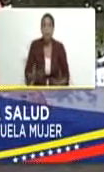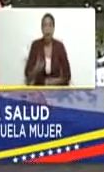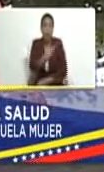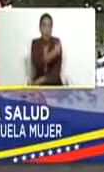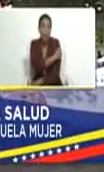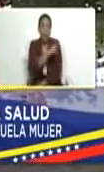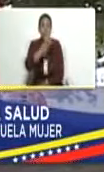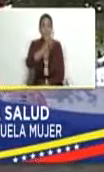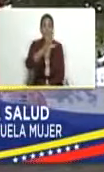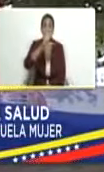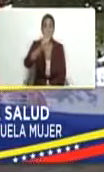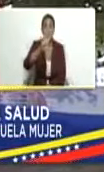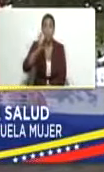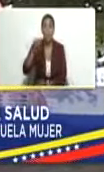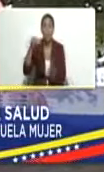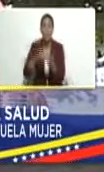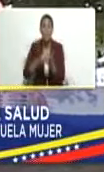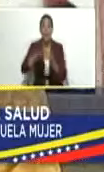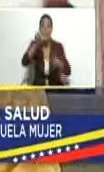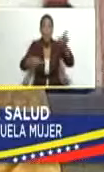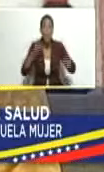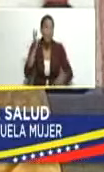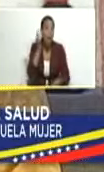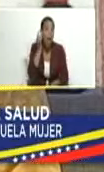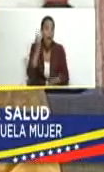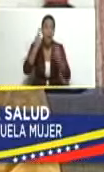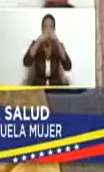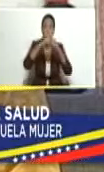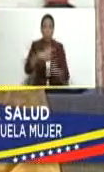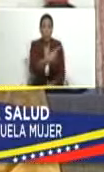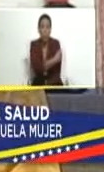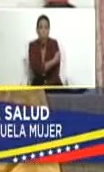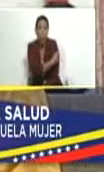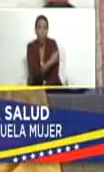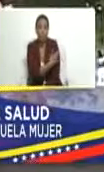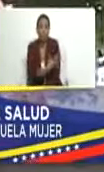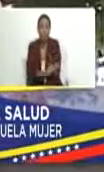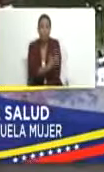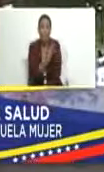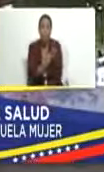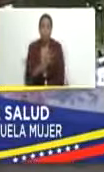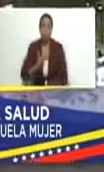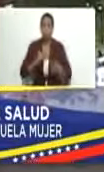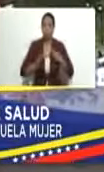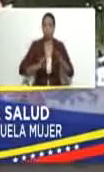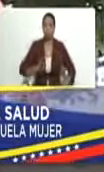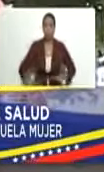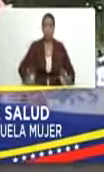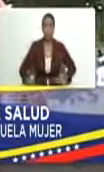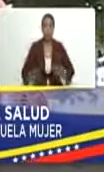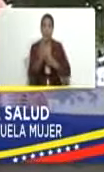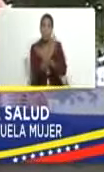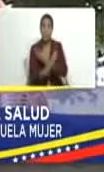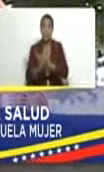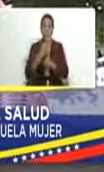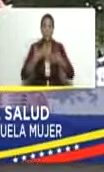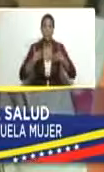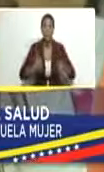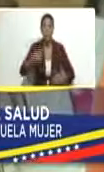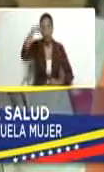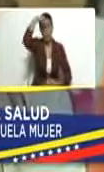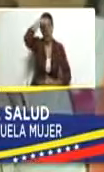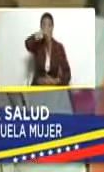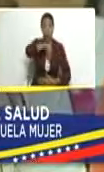vacunado 154.000 mujeres de Totsoy, de Pentevalente, Sarampión, protegiendo la salud.